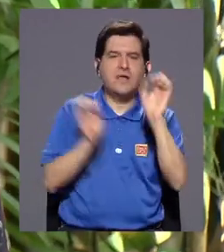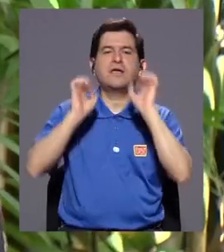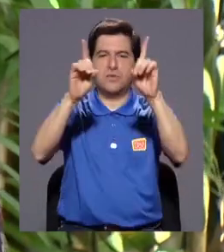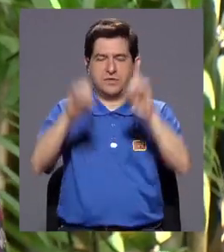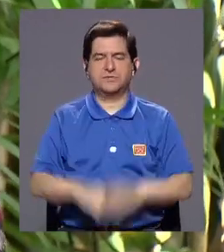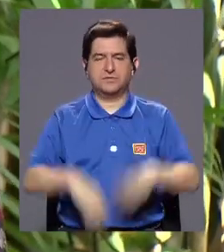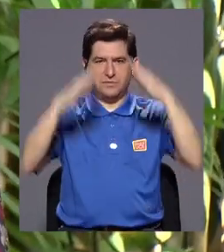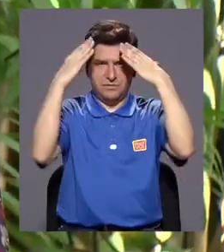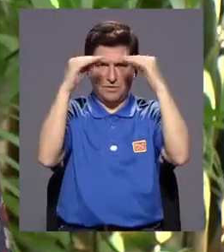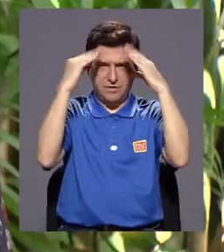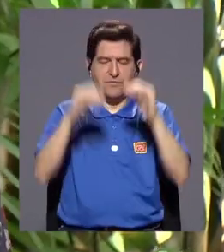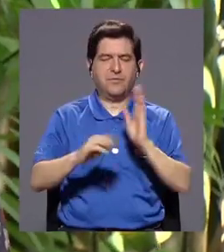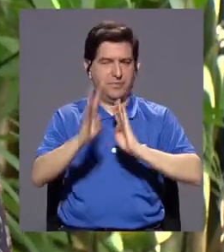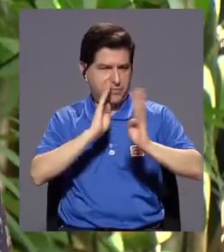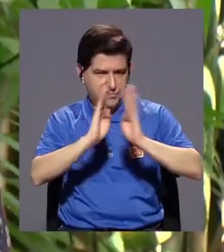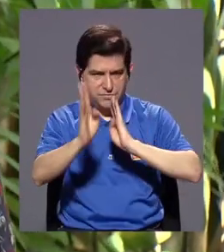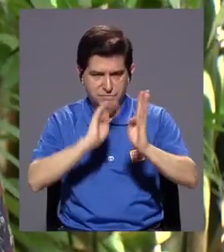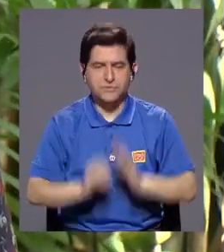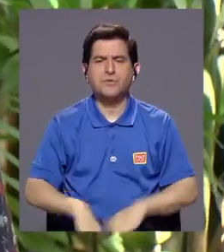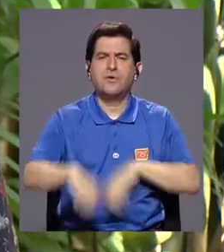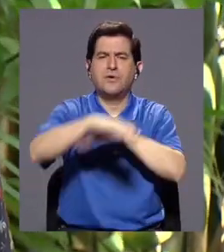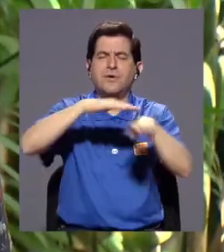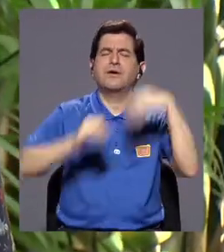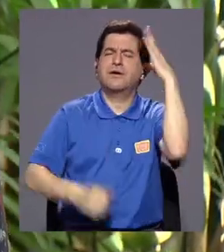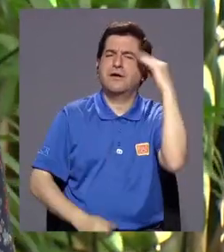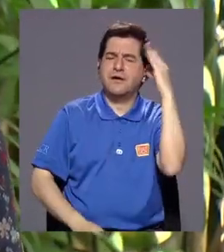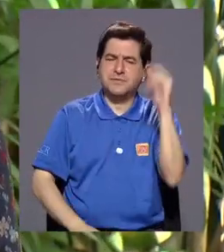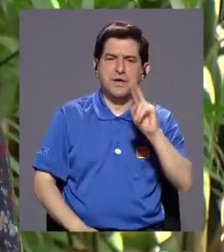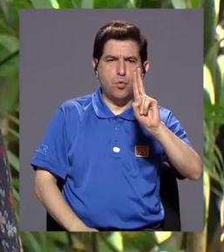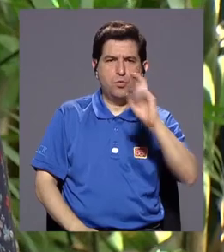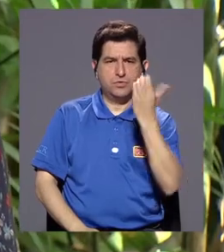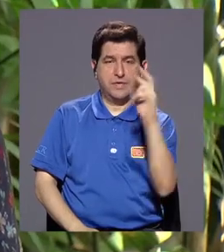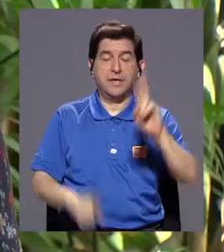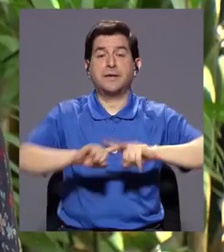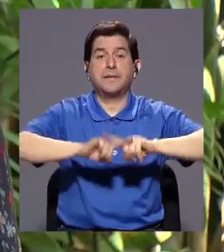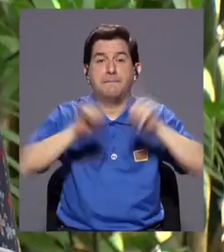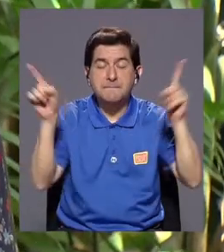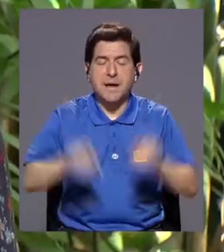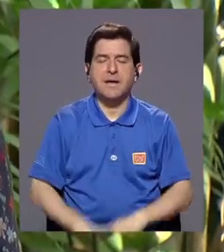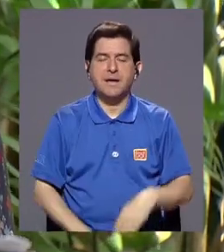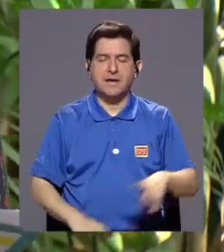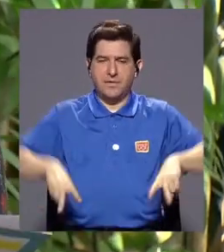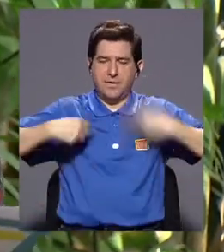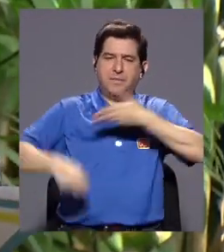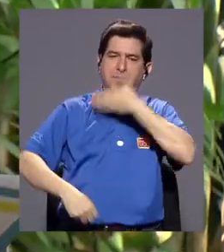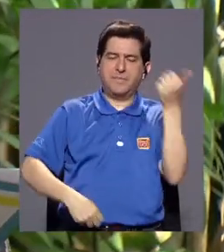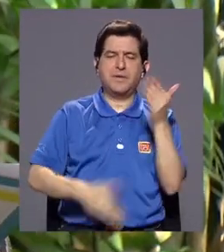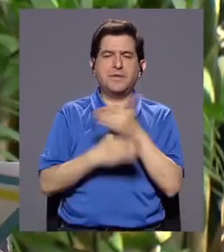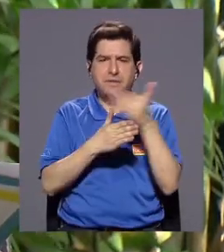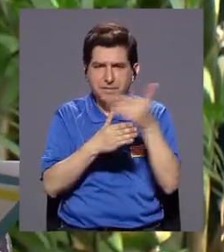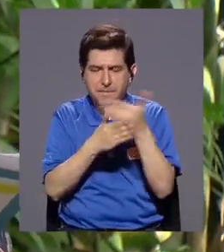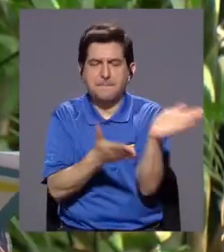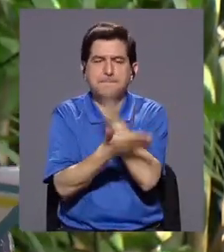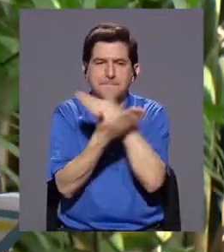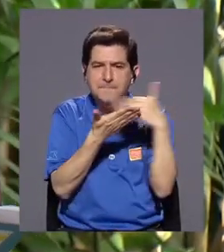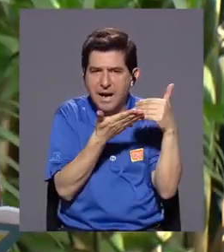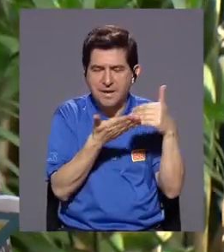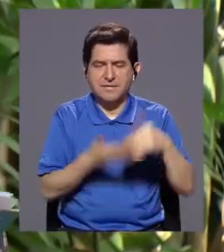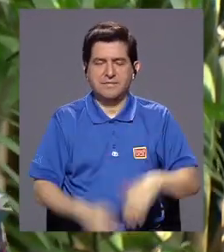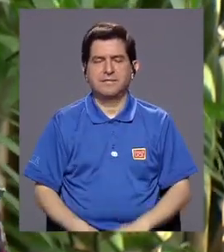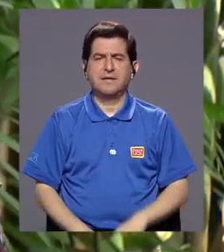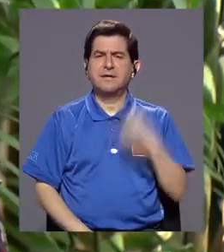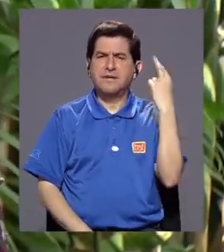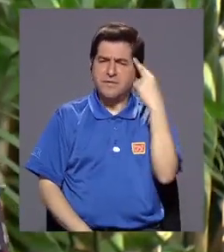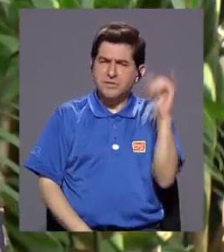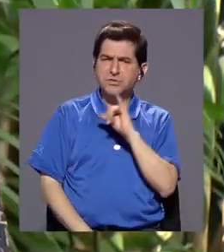prevención y educación. La información de este conversatorio se basa en experiencia UCR, sin embargo, en Vivir Mejor compartimos